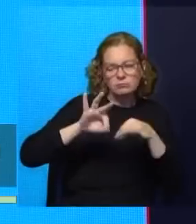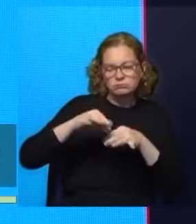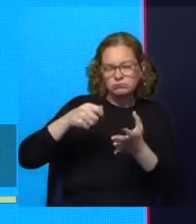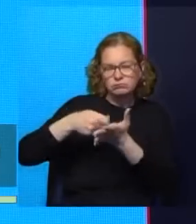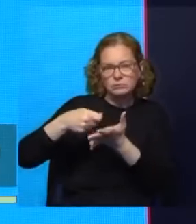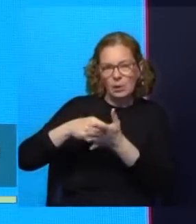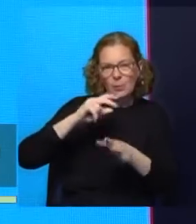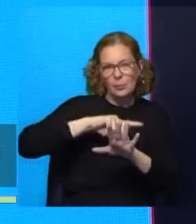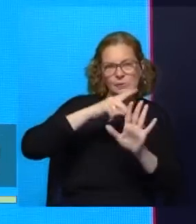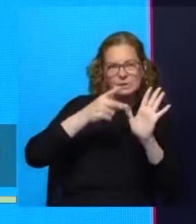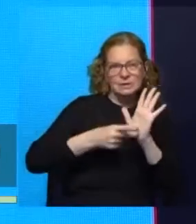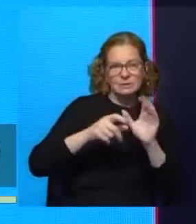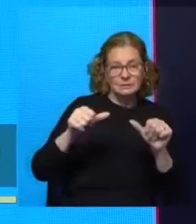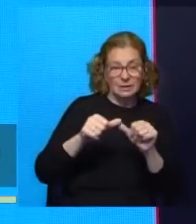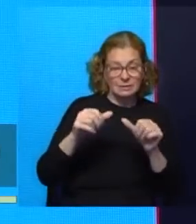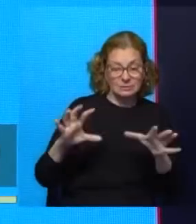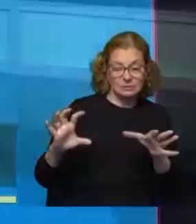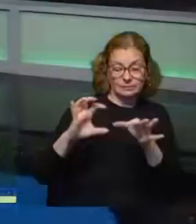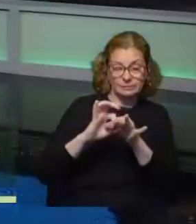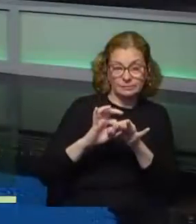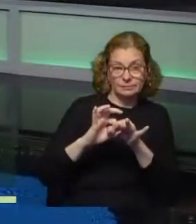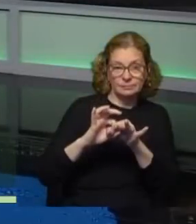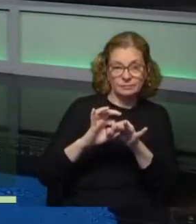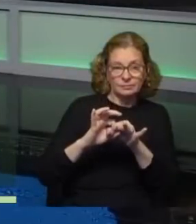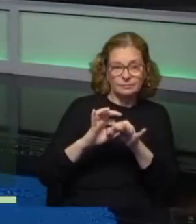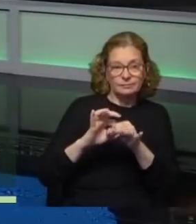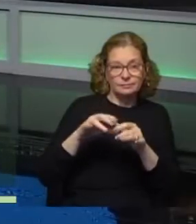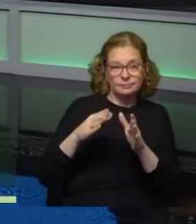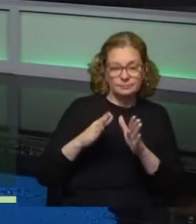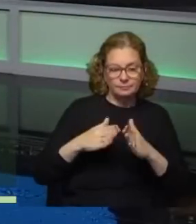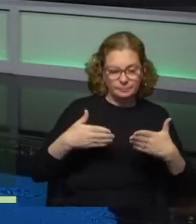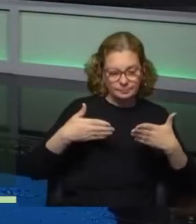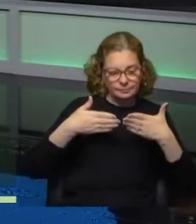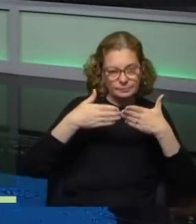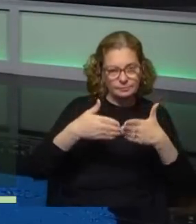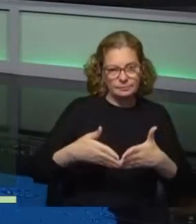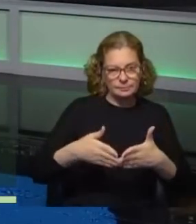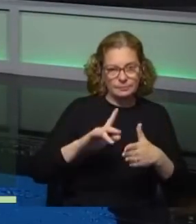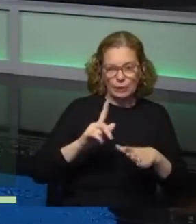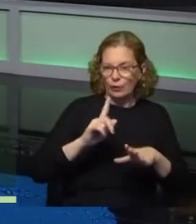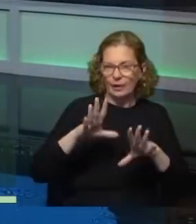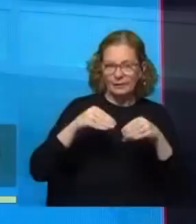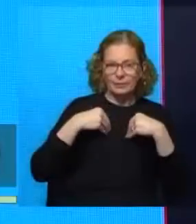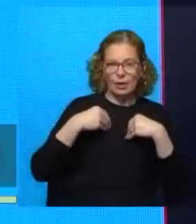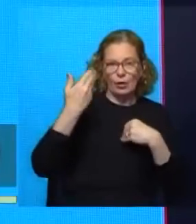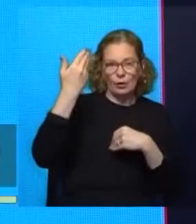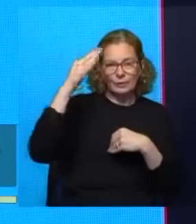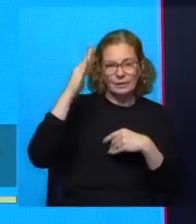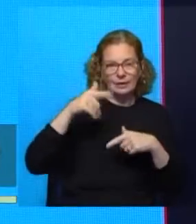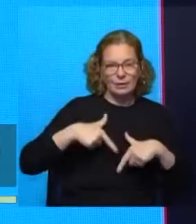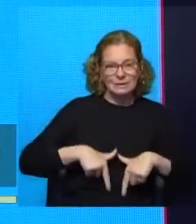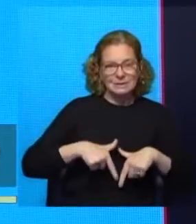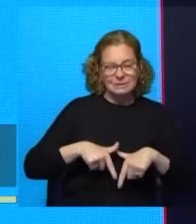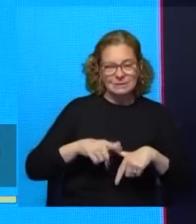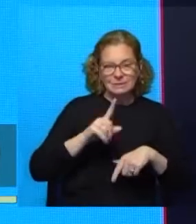un proyecto que se iba a conectar por el continente a través de un puerto que finalmente no fue aceptado por las autoridades de la